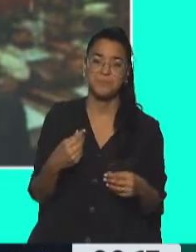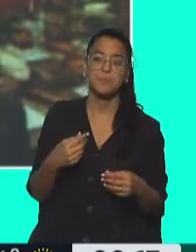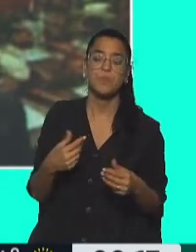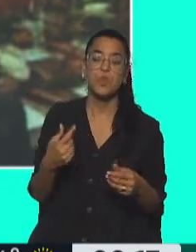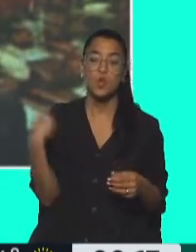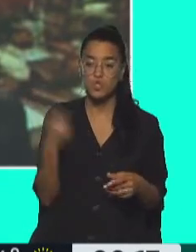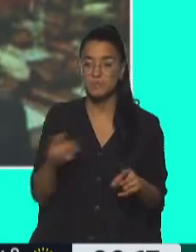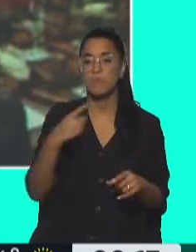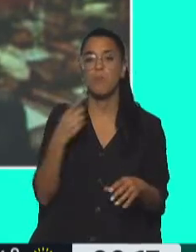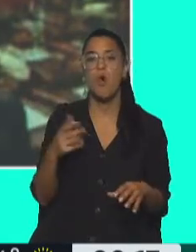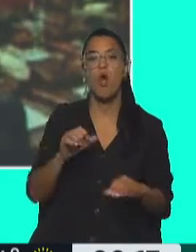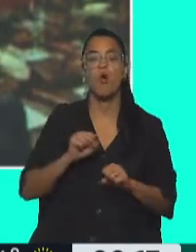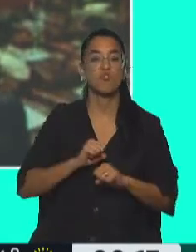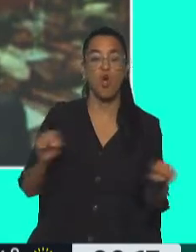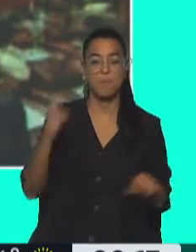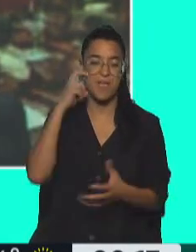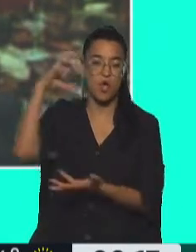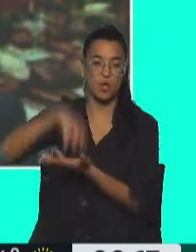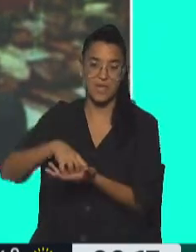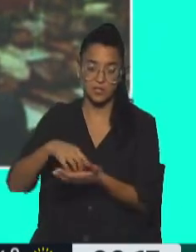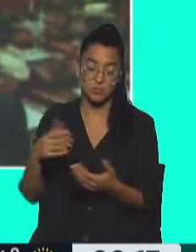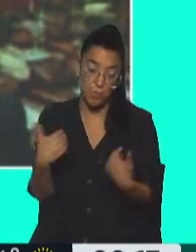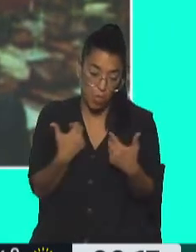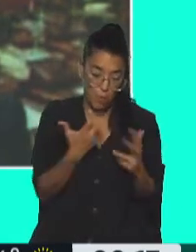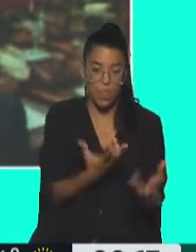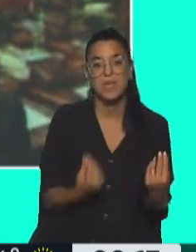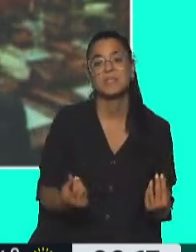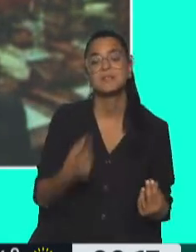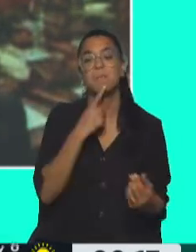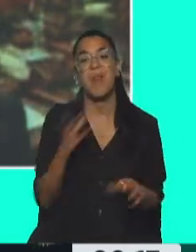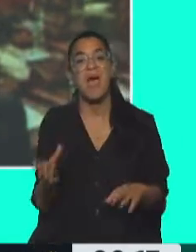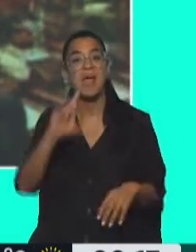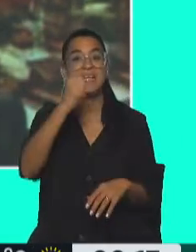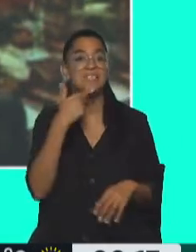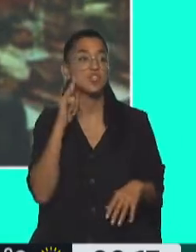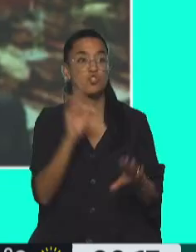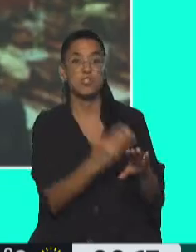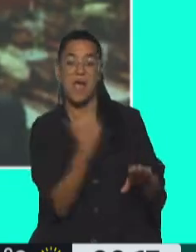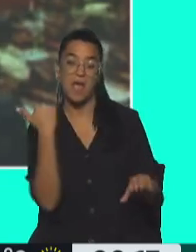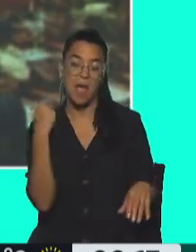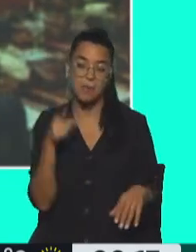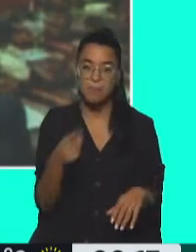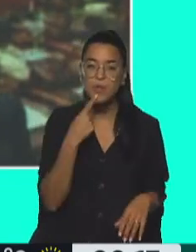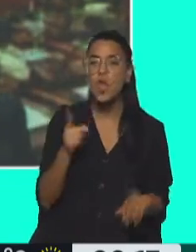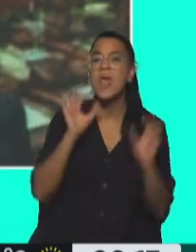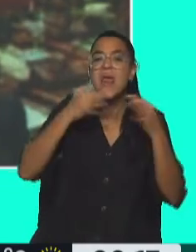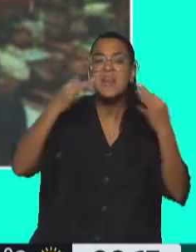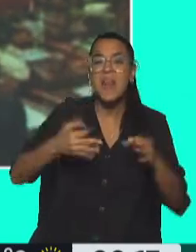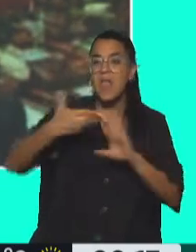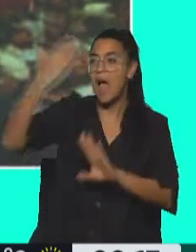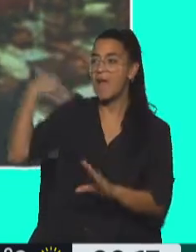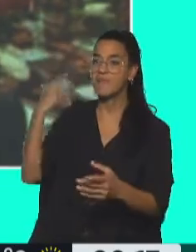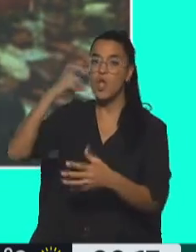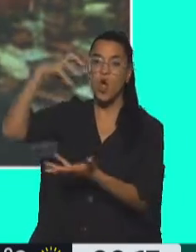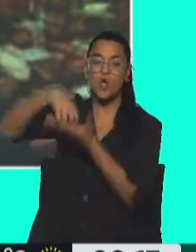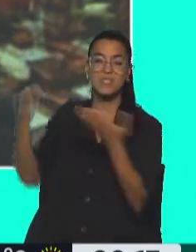podemos decir, golpe parlamentario del Congreso para destituir a Castillo no quede tapado por la acción anterior de cierre del